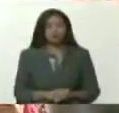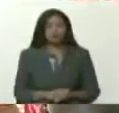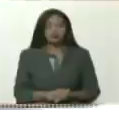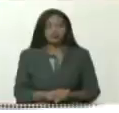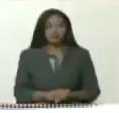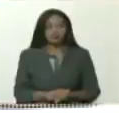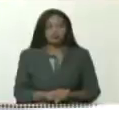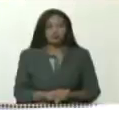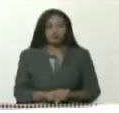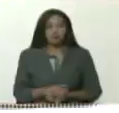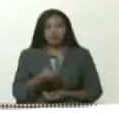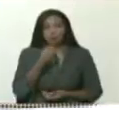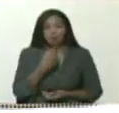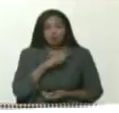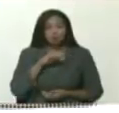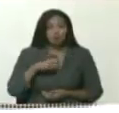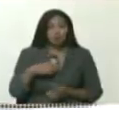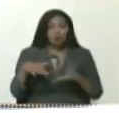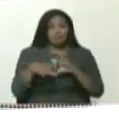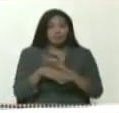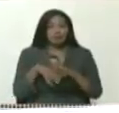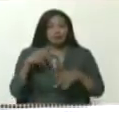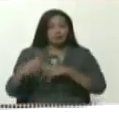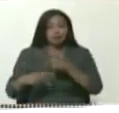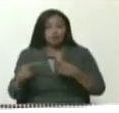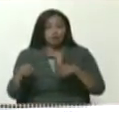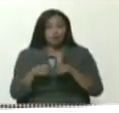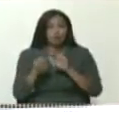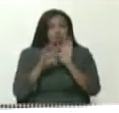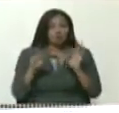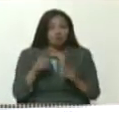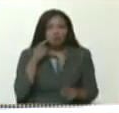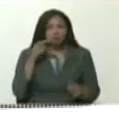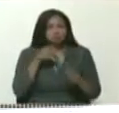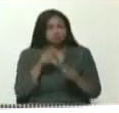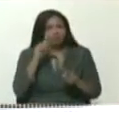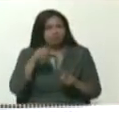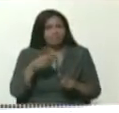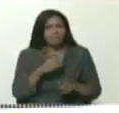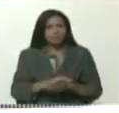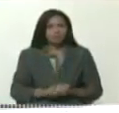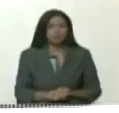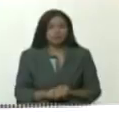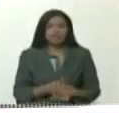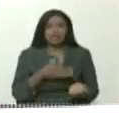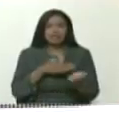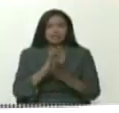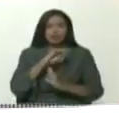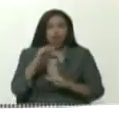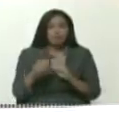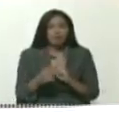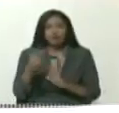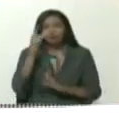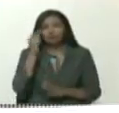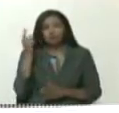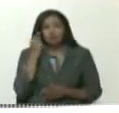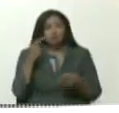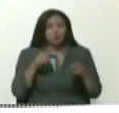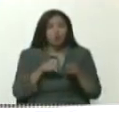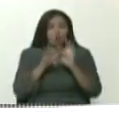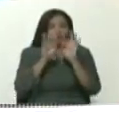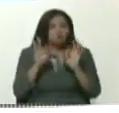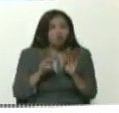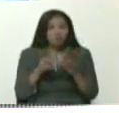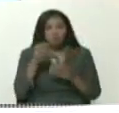Bueno, estamos hoy en este martes productivo, precisamente garantizando a los muchachos y muchachas todo, y que